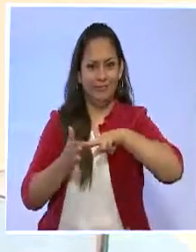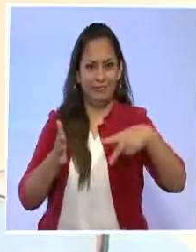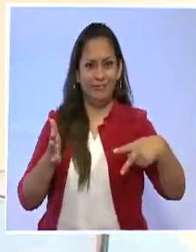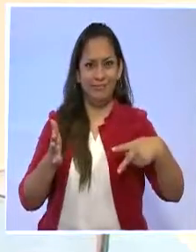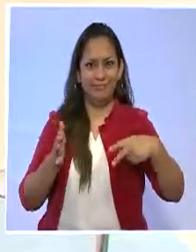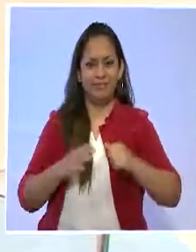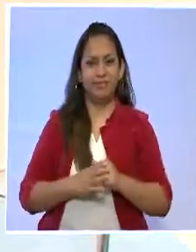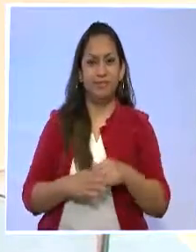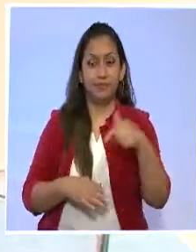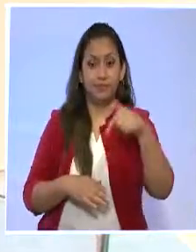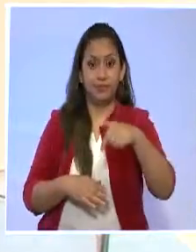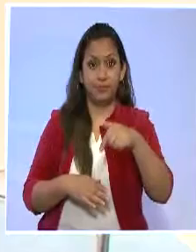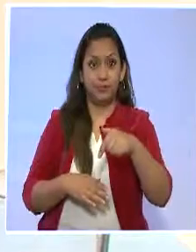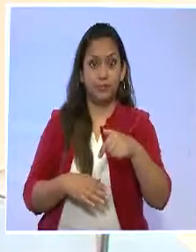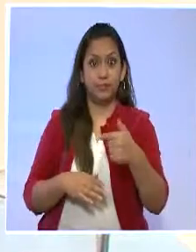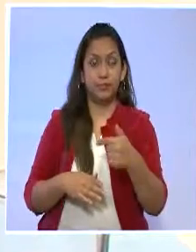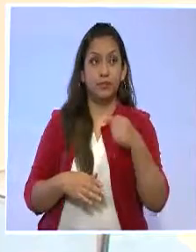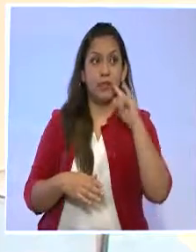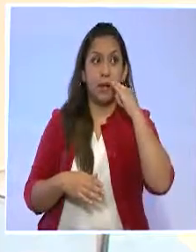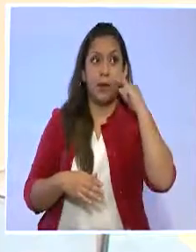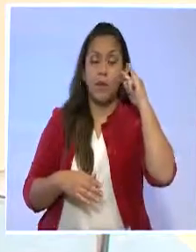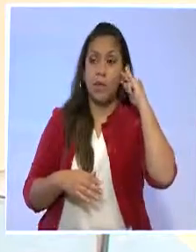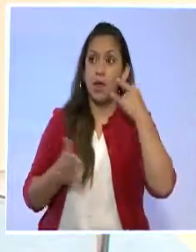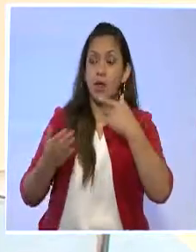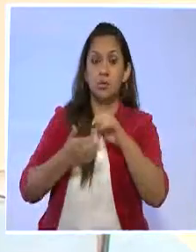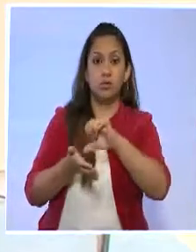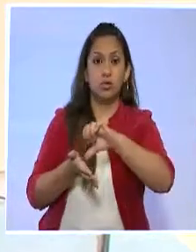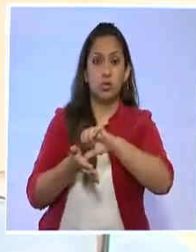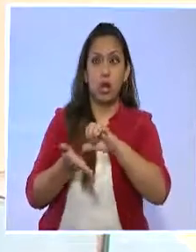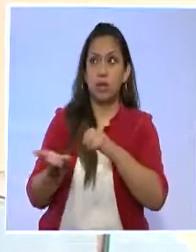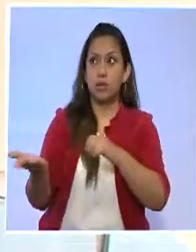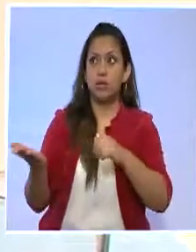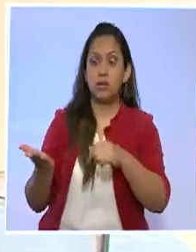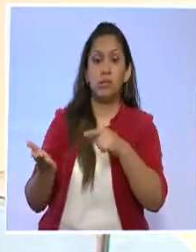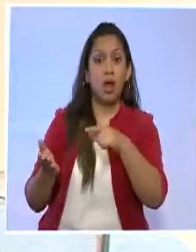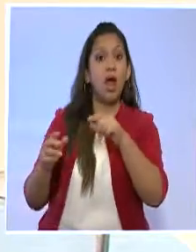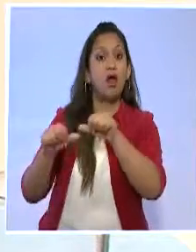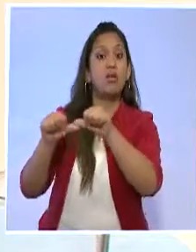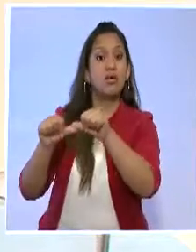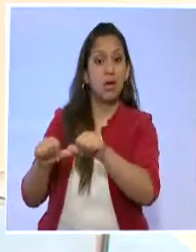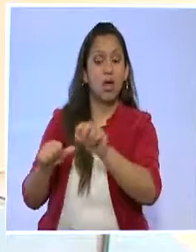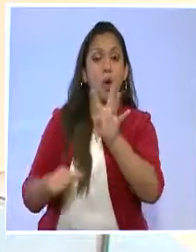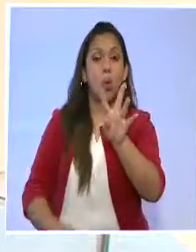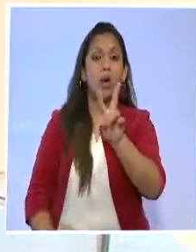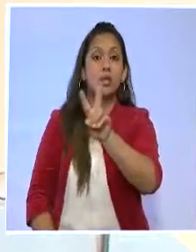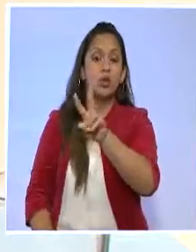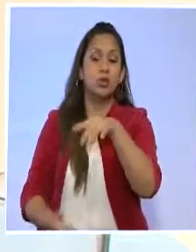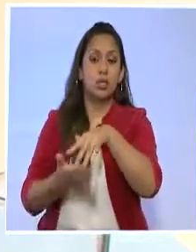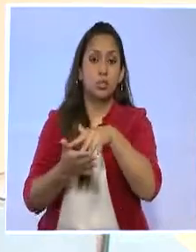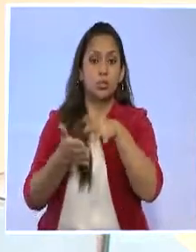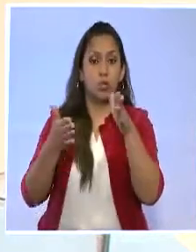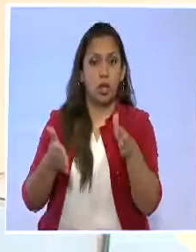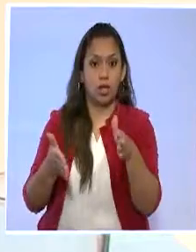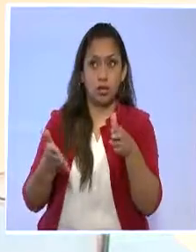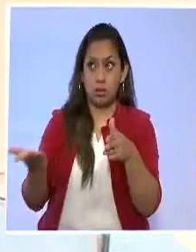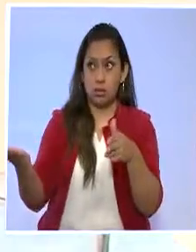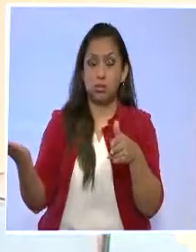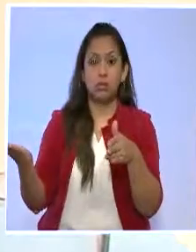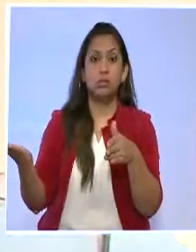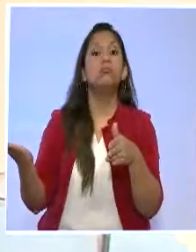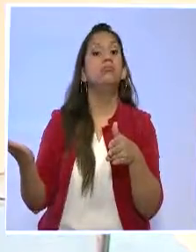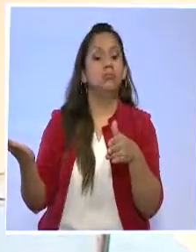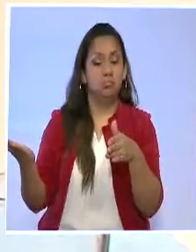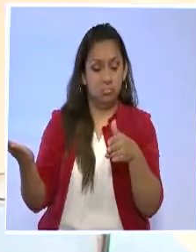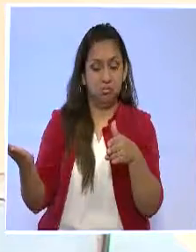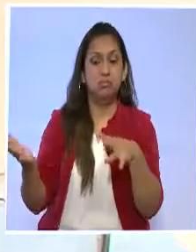en este momento en mls en la ciudad de mis 42 estudiantes ecuatorianos que están a través de créditos del 10